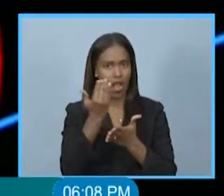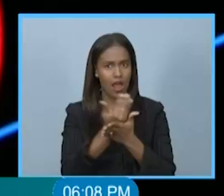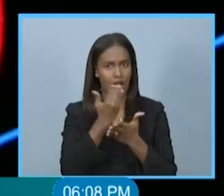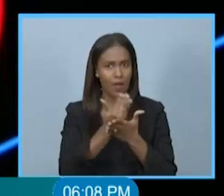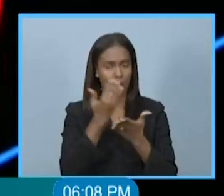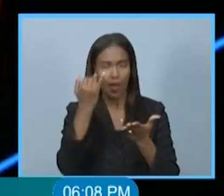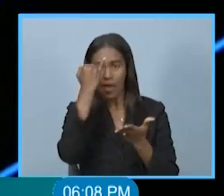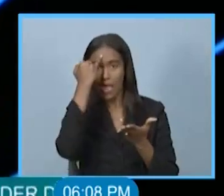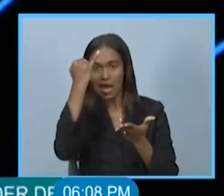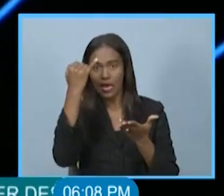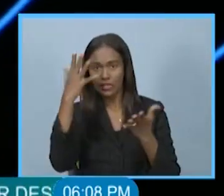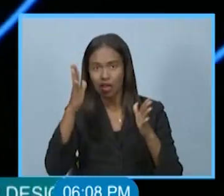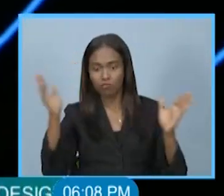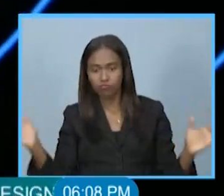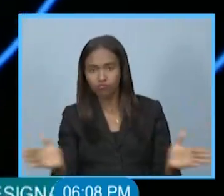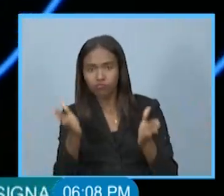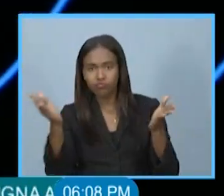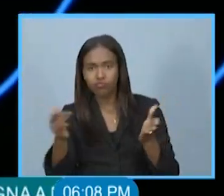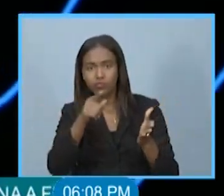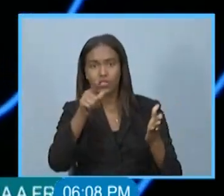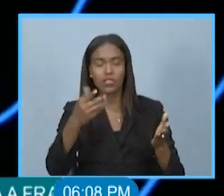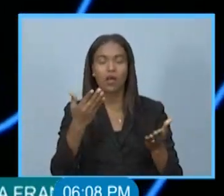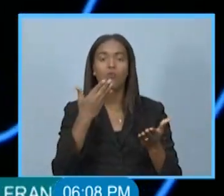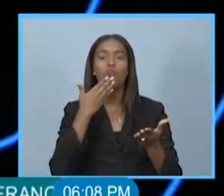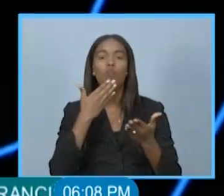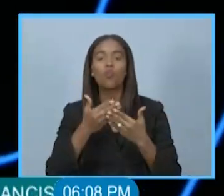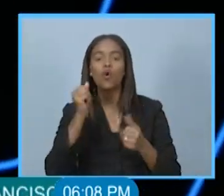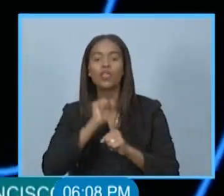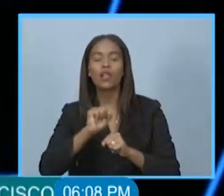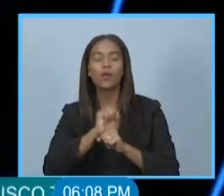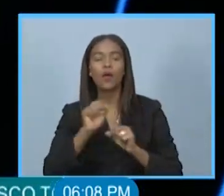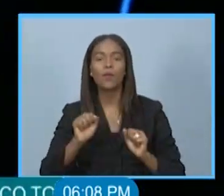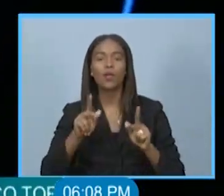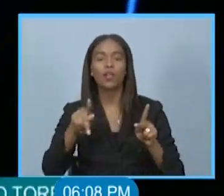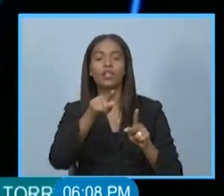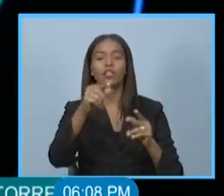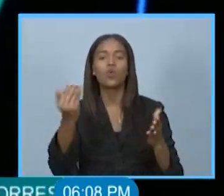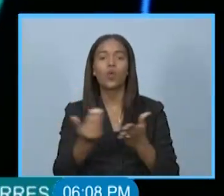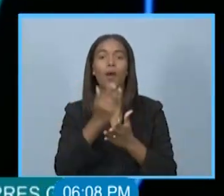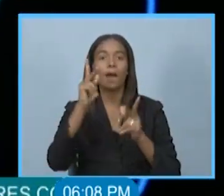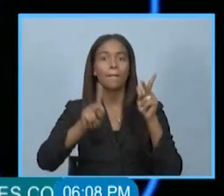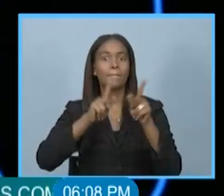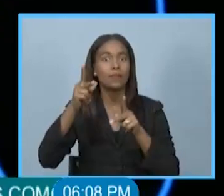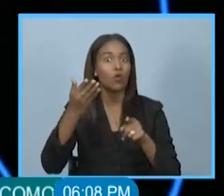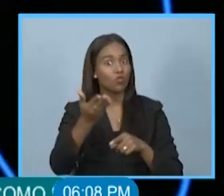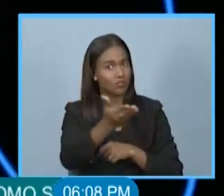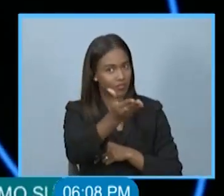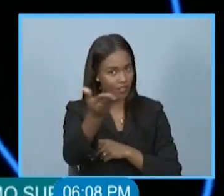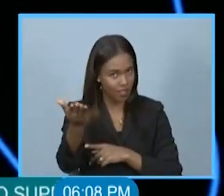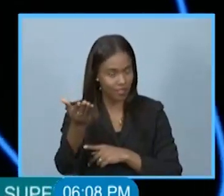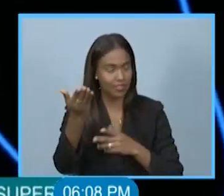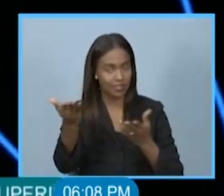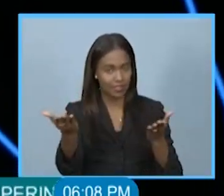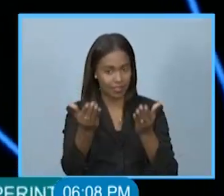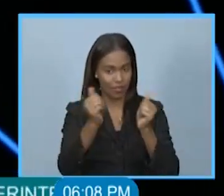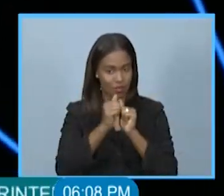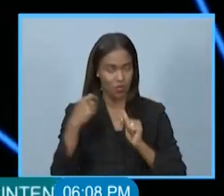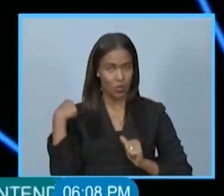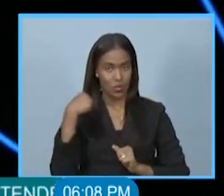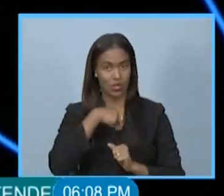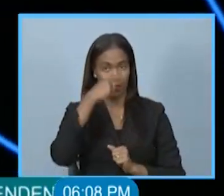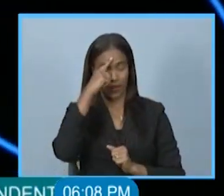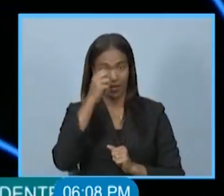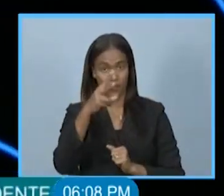iniciativa que ha incentivado a la creatividad y las oportunidades a los nuevos talentos ustedes los que están aquí presentes para